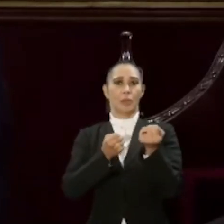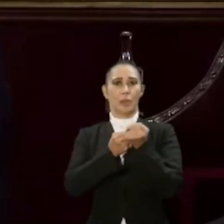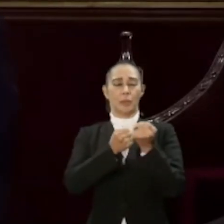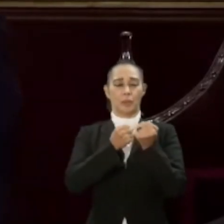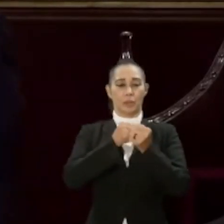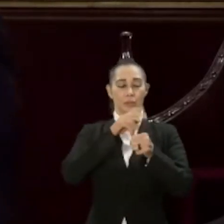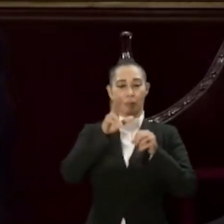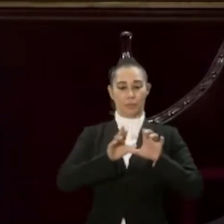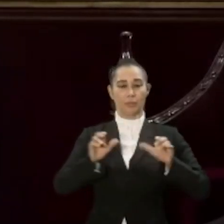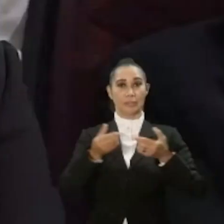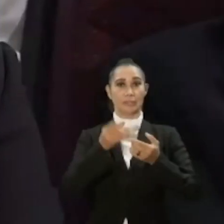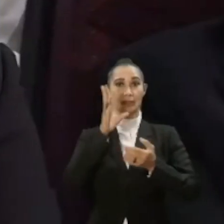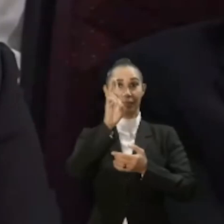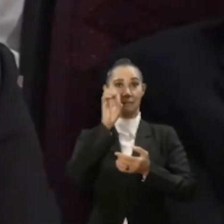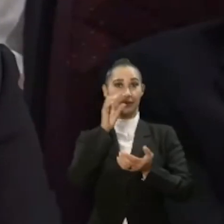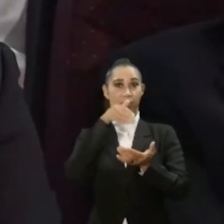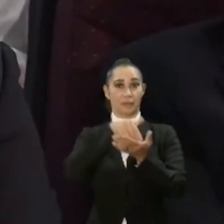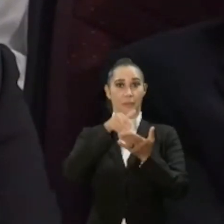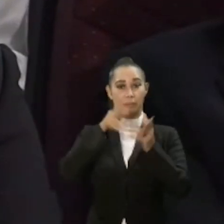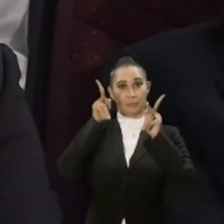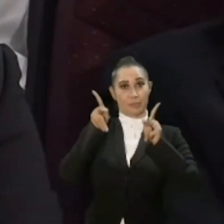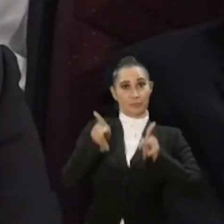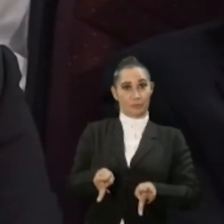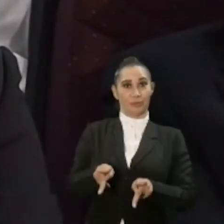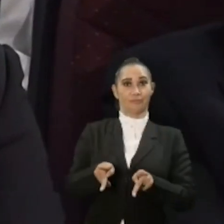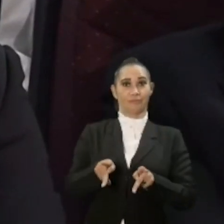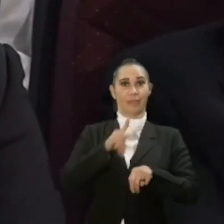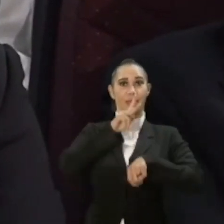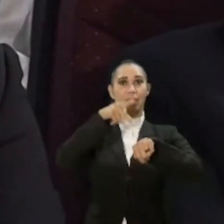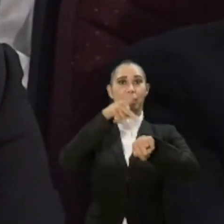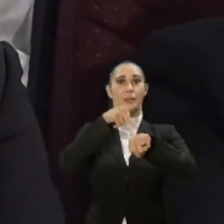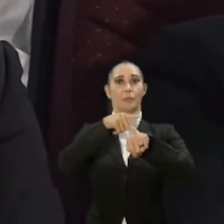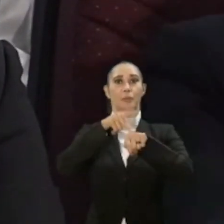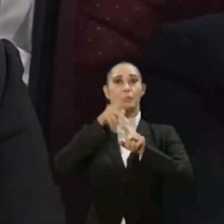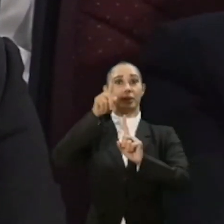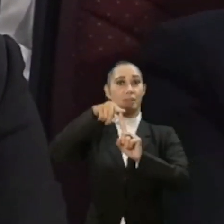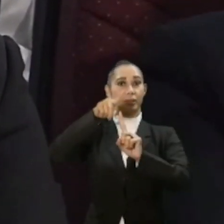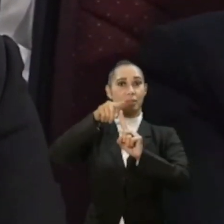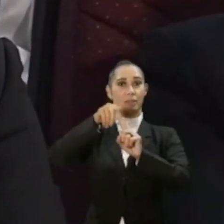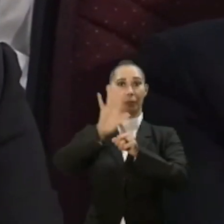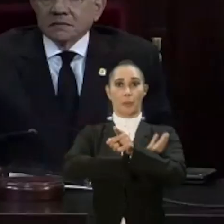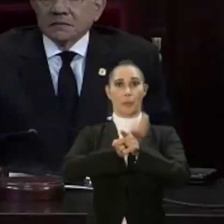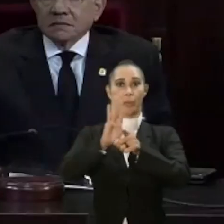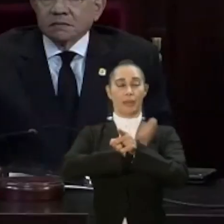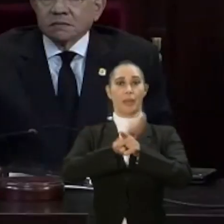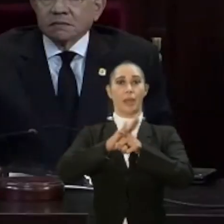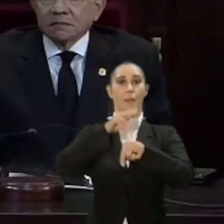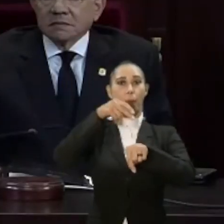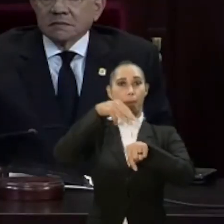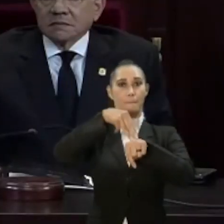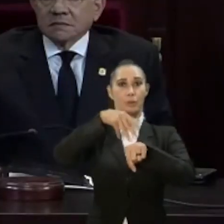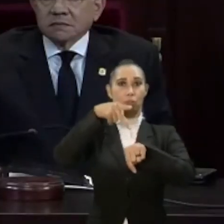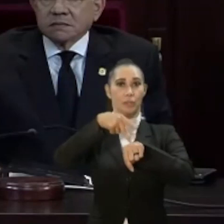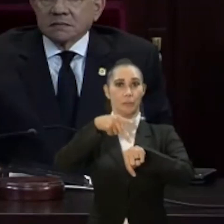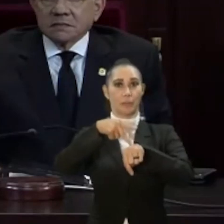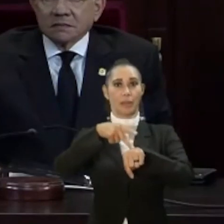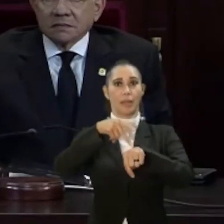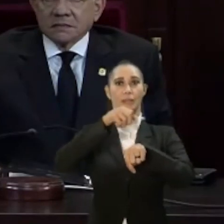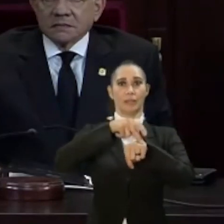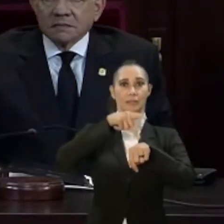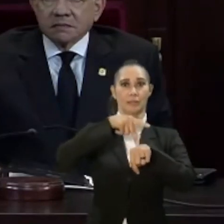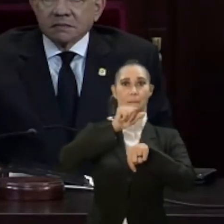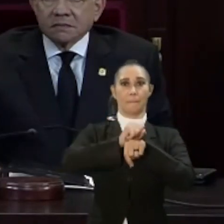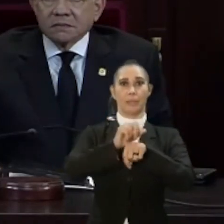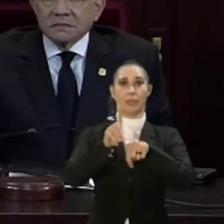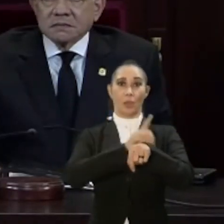una población de más de 700,000 habitantes en las provincias de San Cristóbal, Barahona, Peravia, Monteplata, San Pedro,